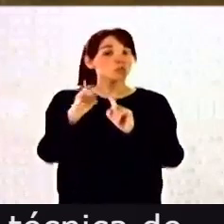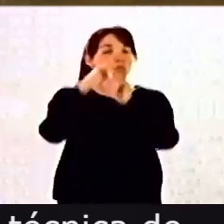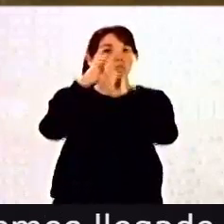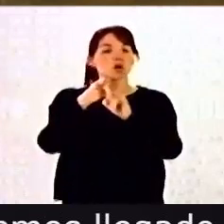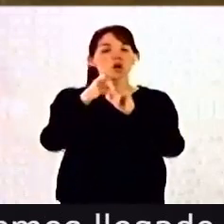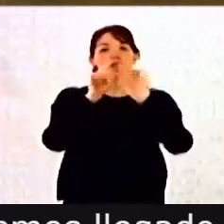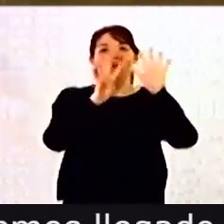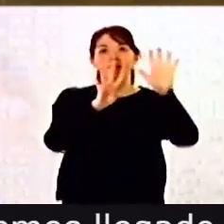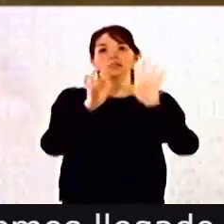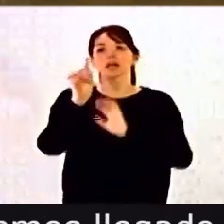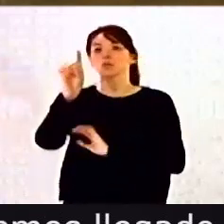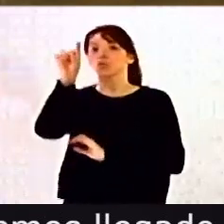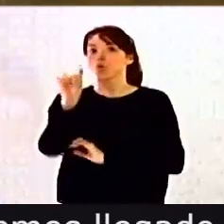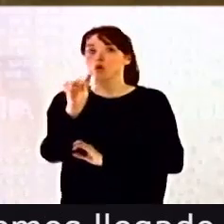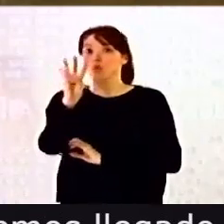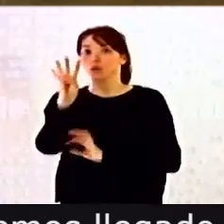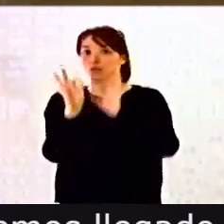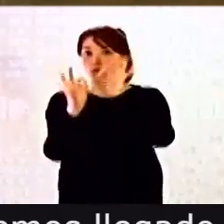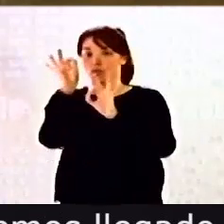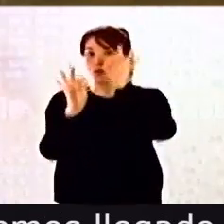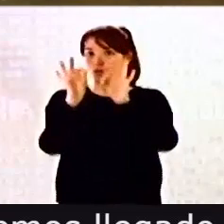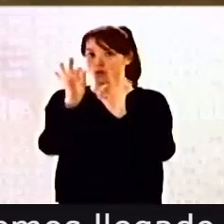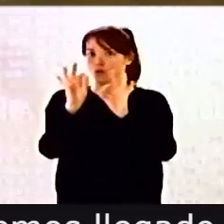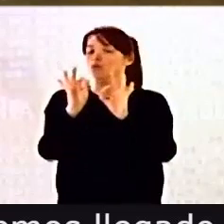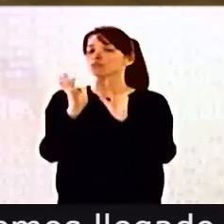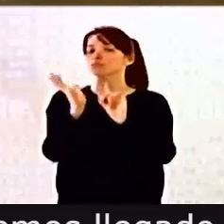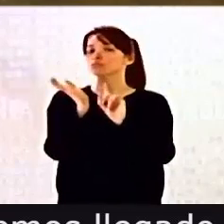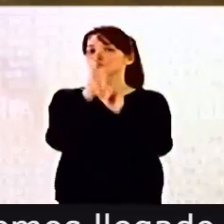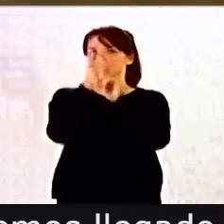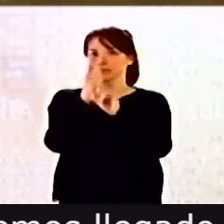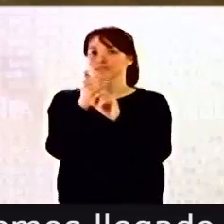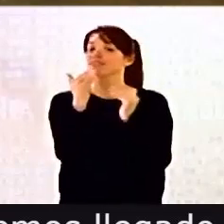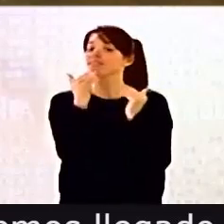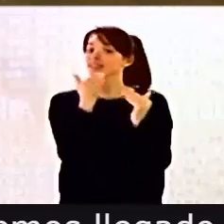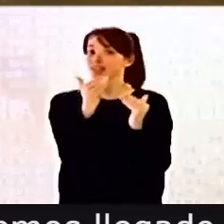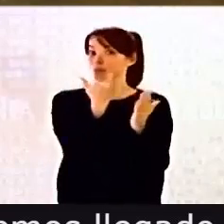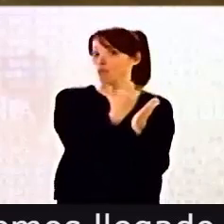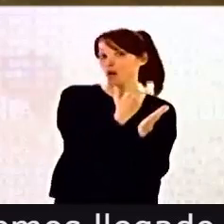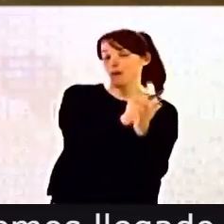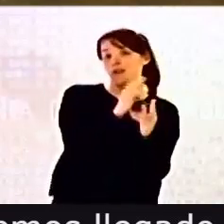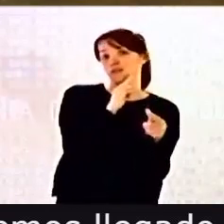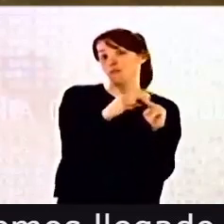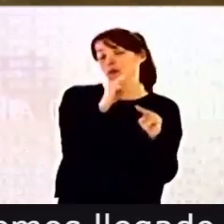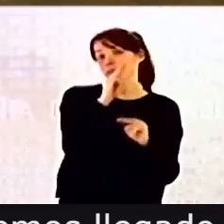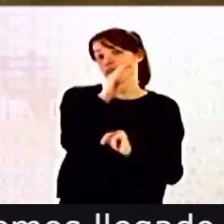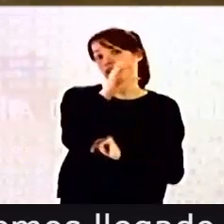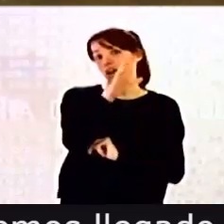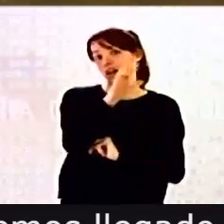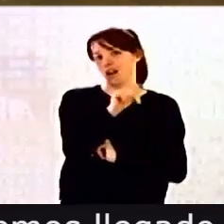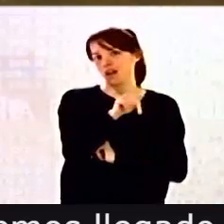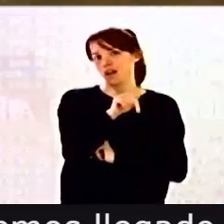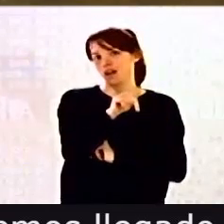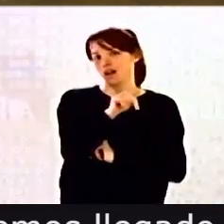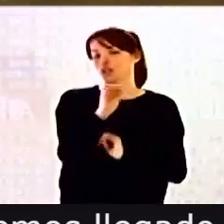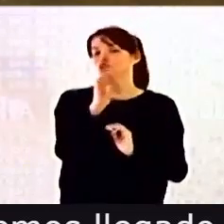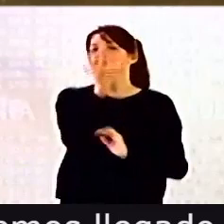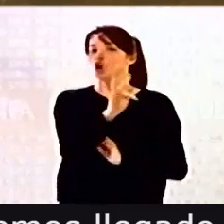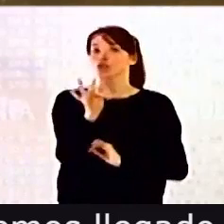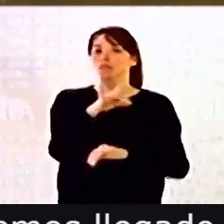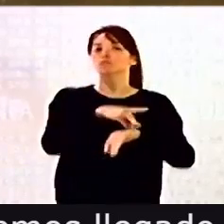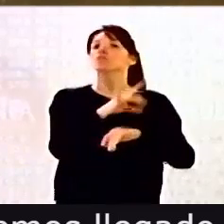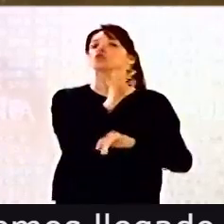91,4% de los casos por esa técnica de PCR, en el total de casos positivos.